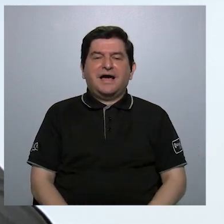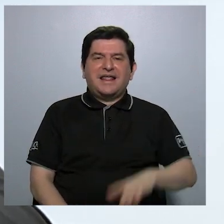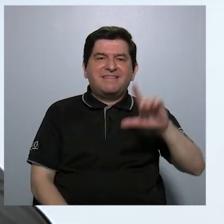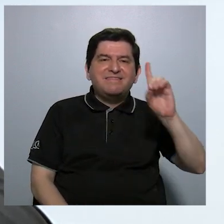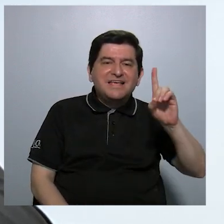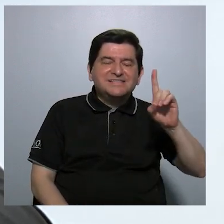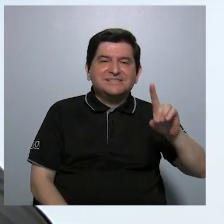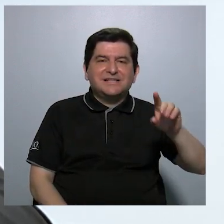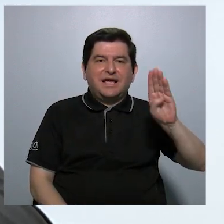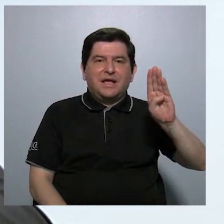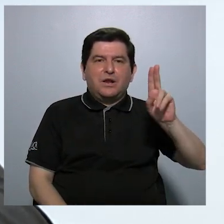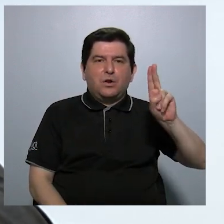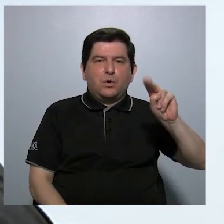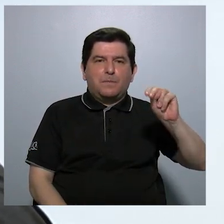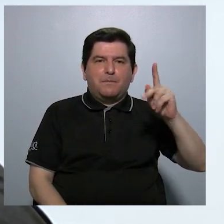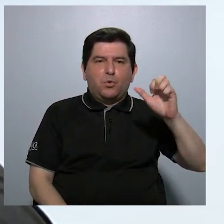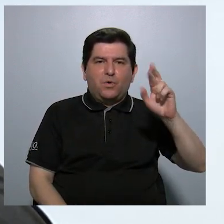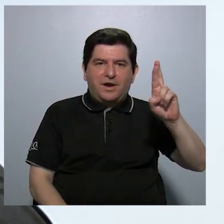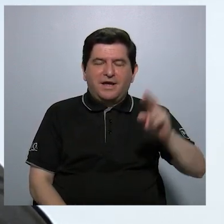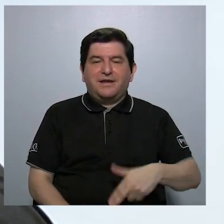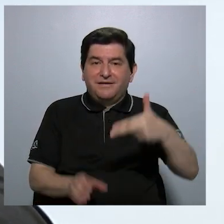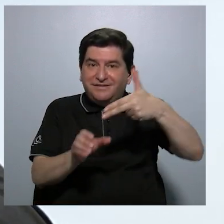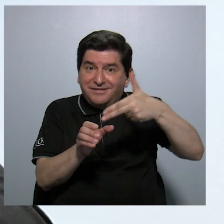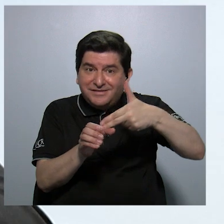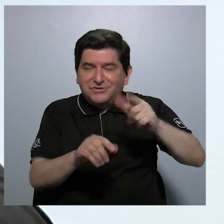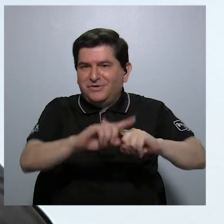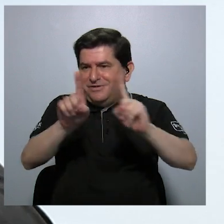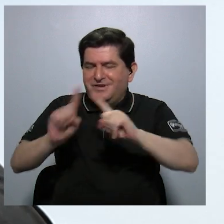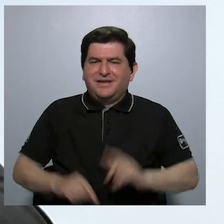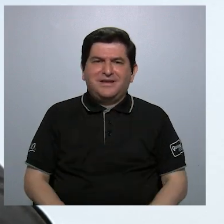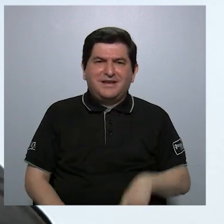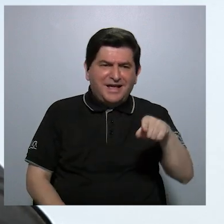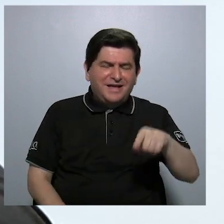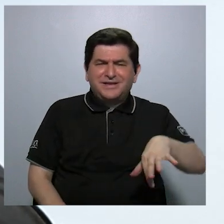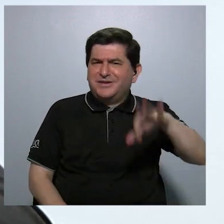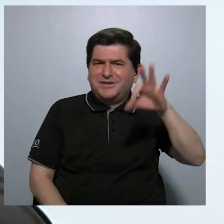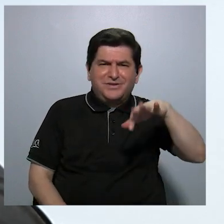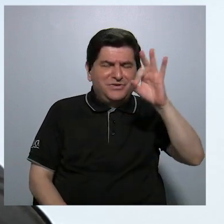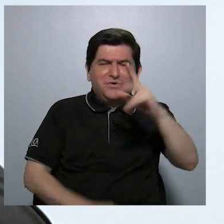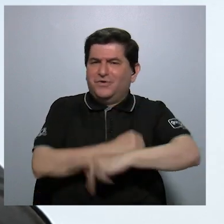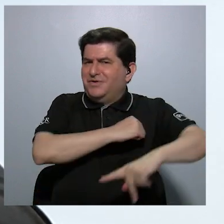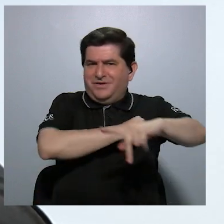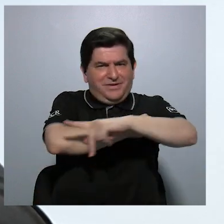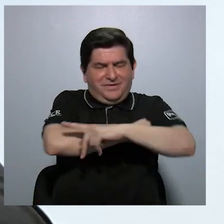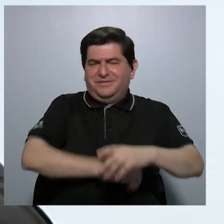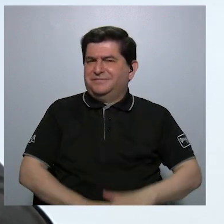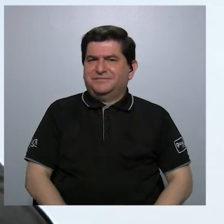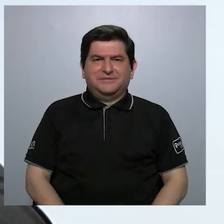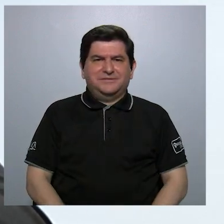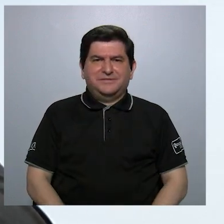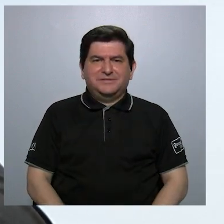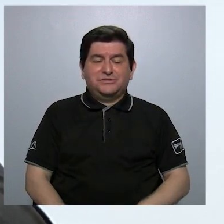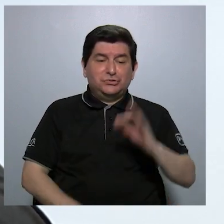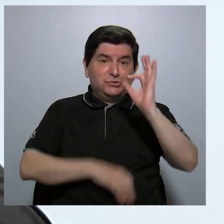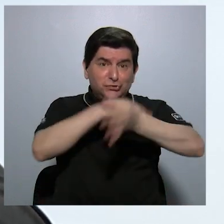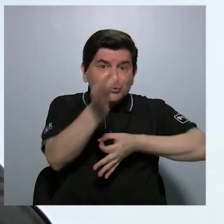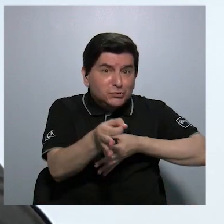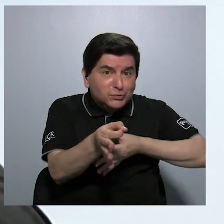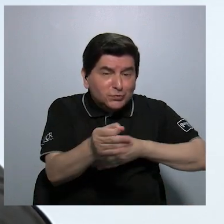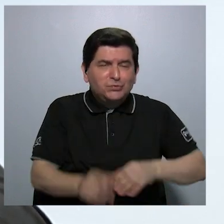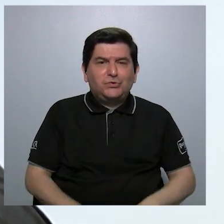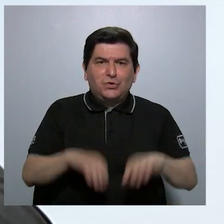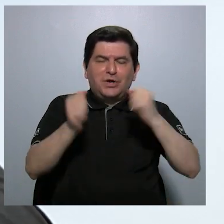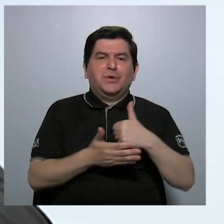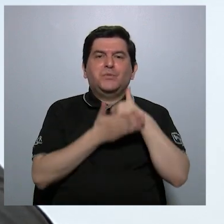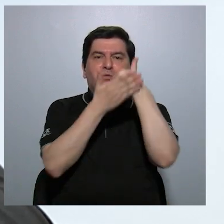diésel, búnker, gasolinas, y es un combustible que no se le ha encontrado a nivel país un sustituto